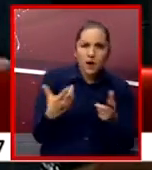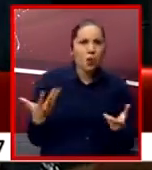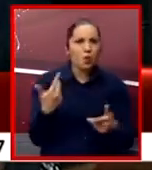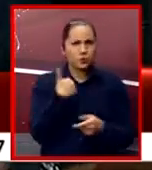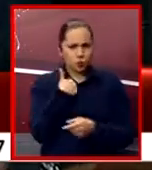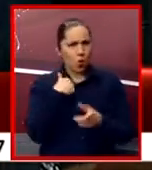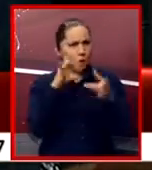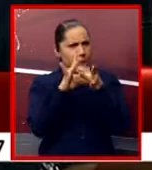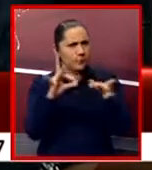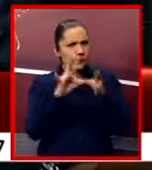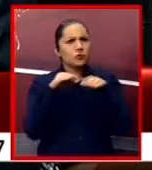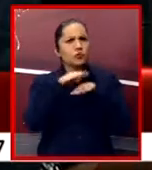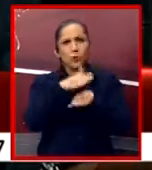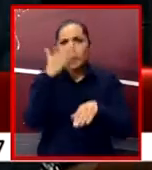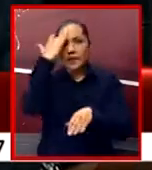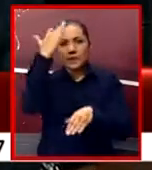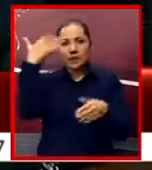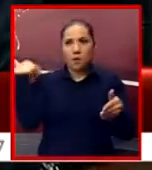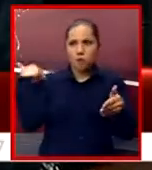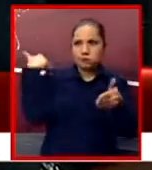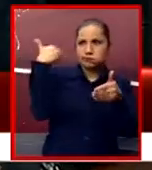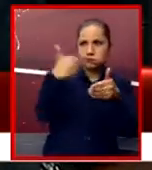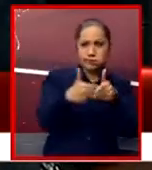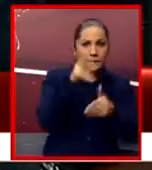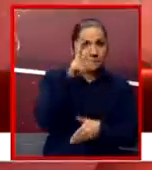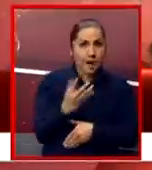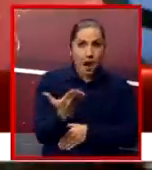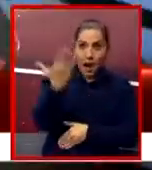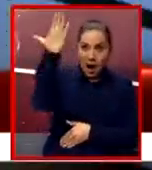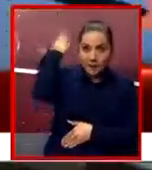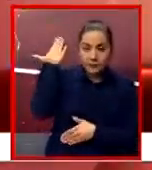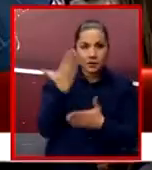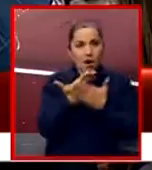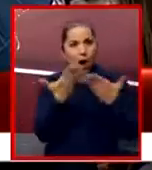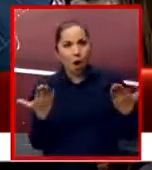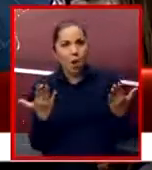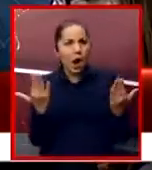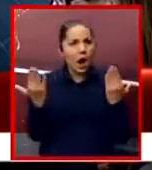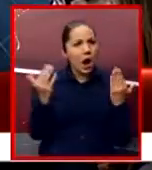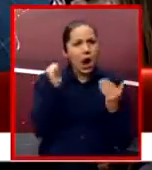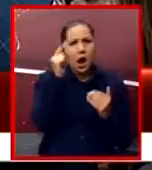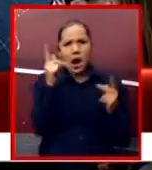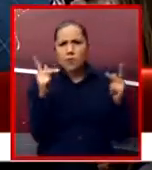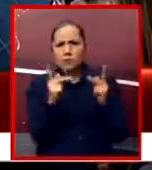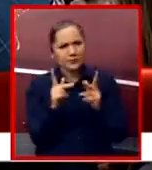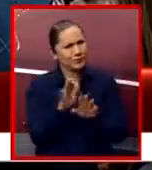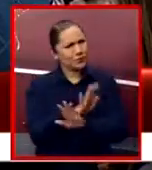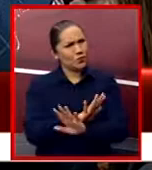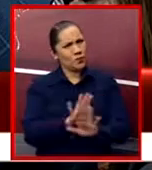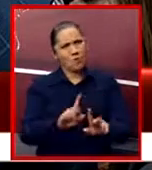el largo plazo. No hay punto de comparación. ¿Cómo hacer